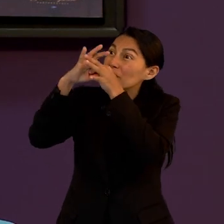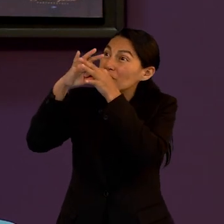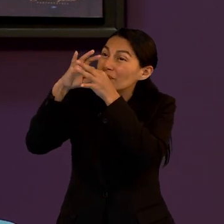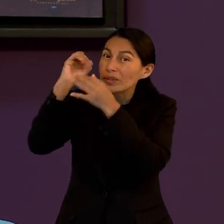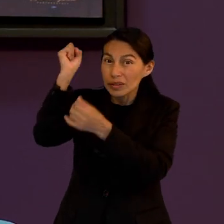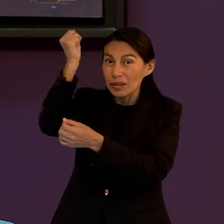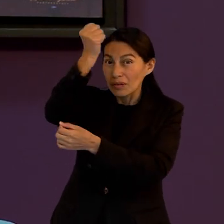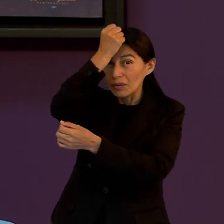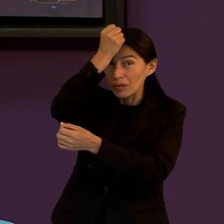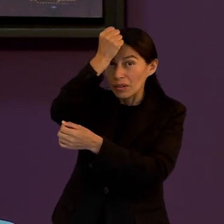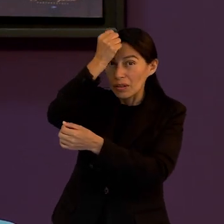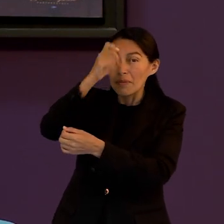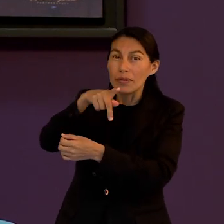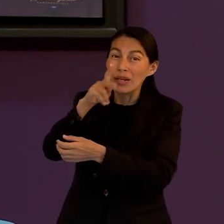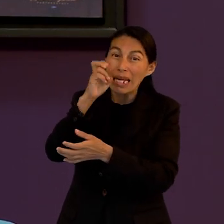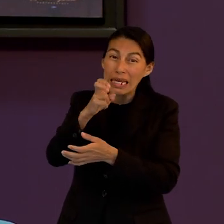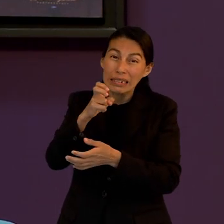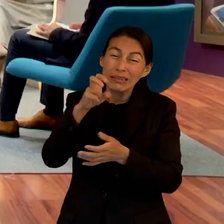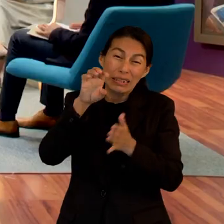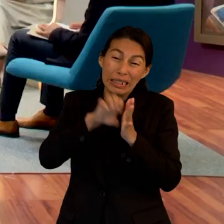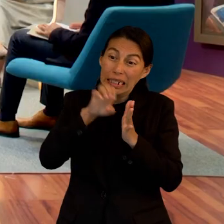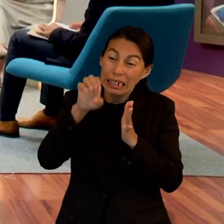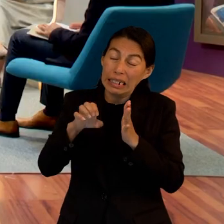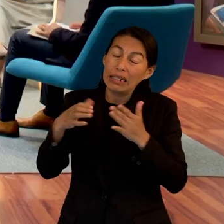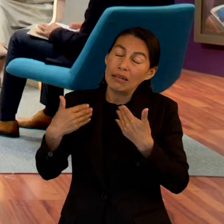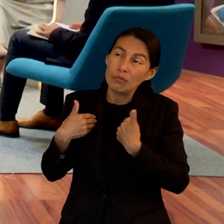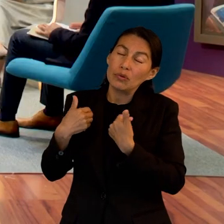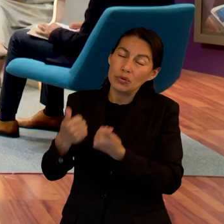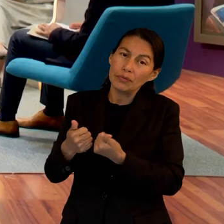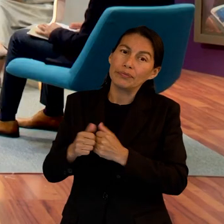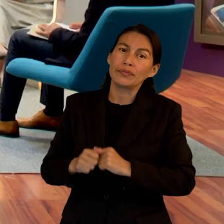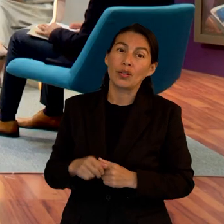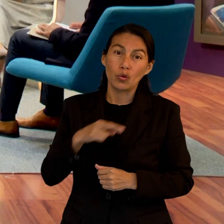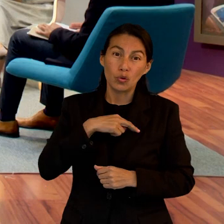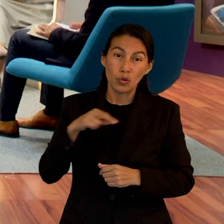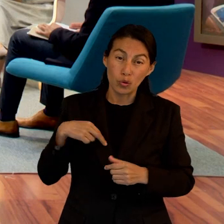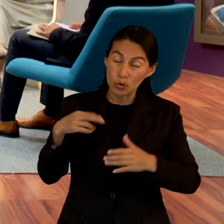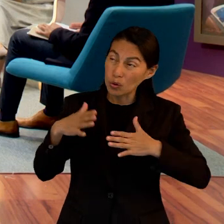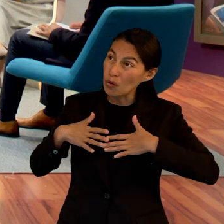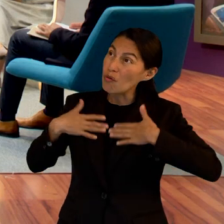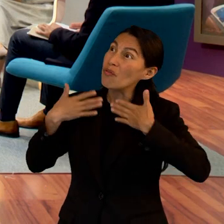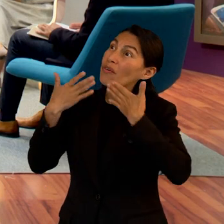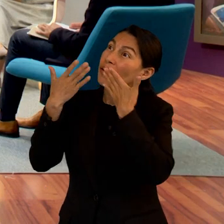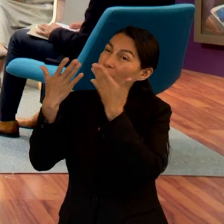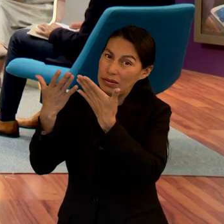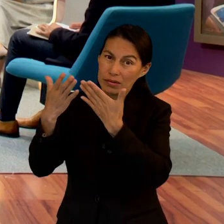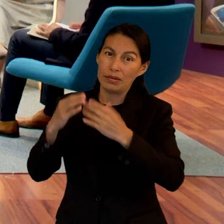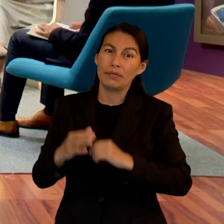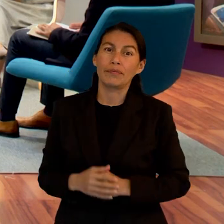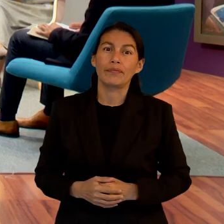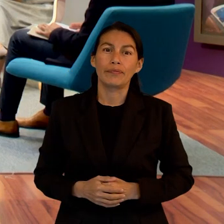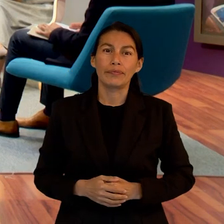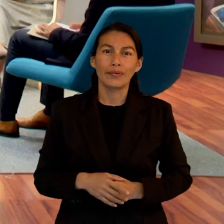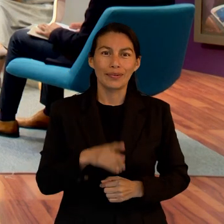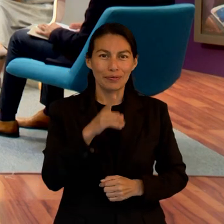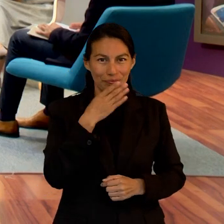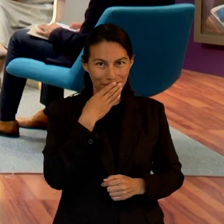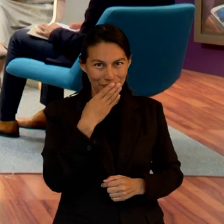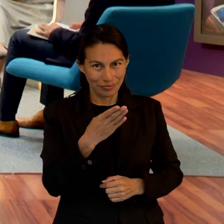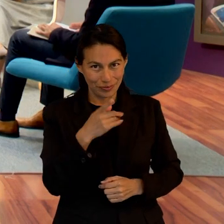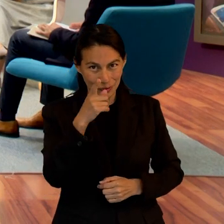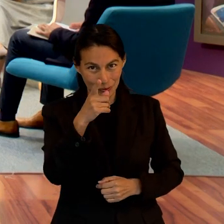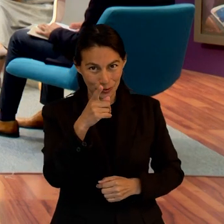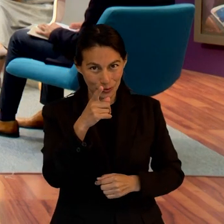es una lección para nosotros que debemos de tomar ese paso de confianza muy bien no te vayas